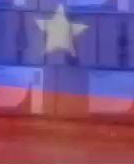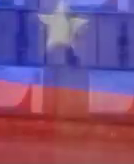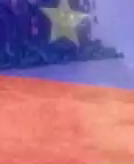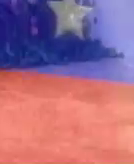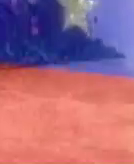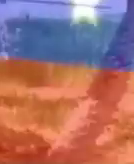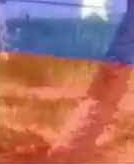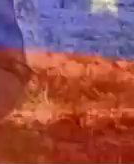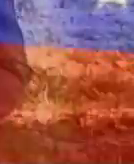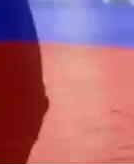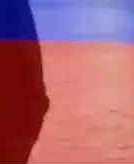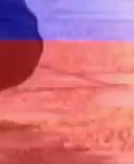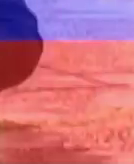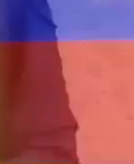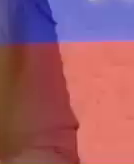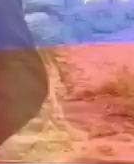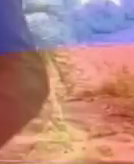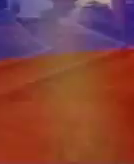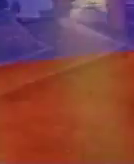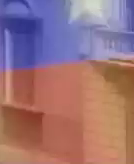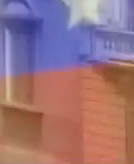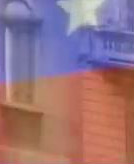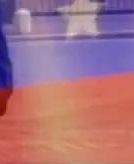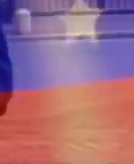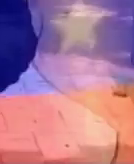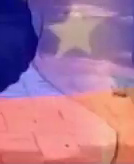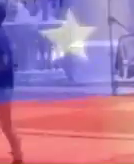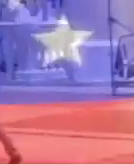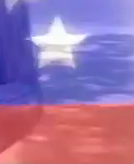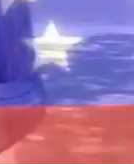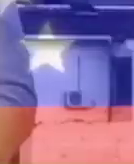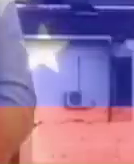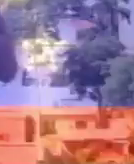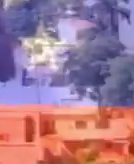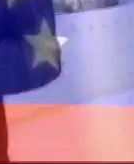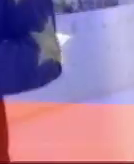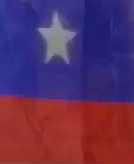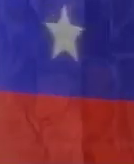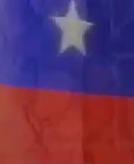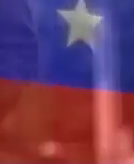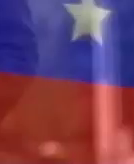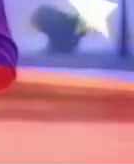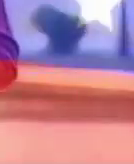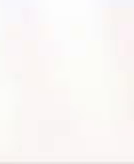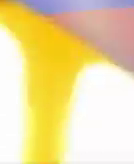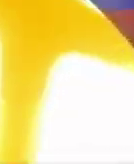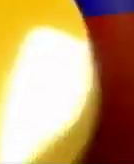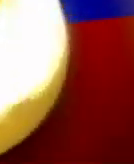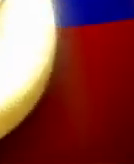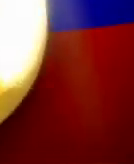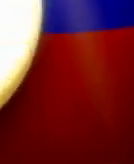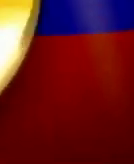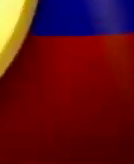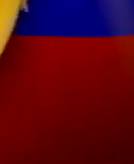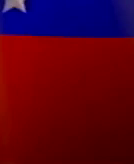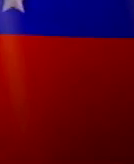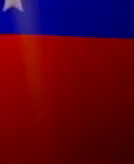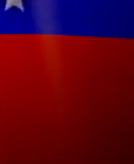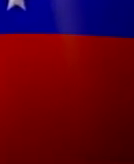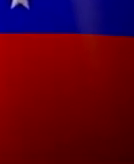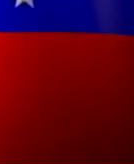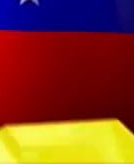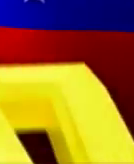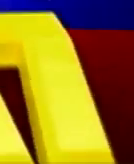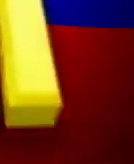más calificados profesionales de la comunicación, llevándoles de primera mano las incidencias de las elecciones a gobernadores en cada